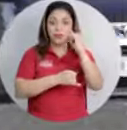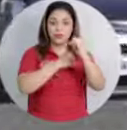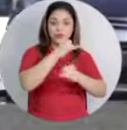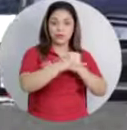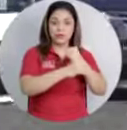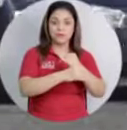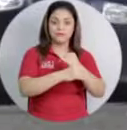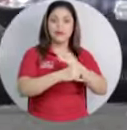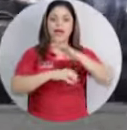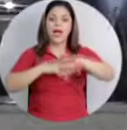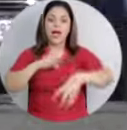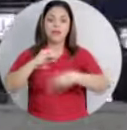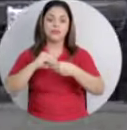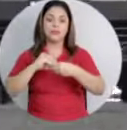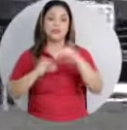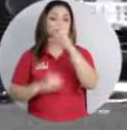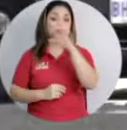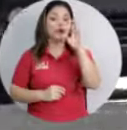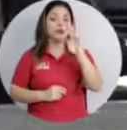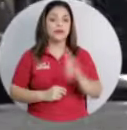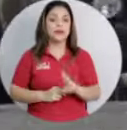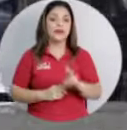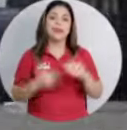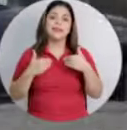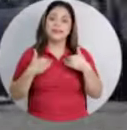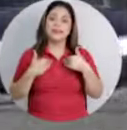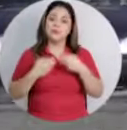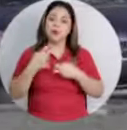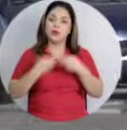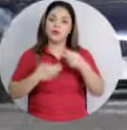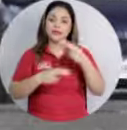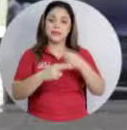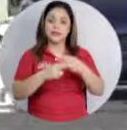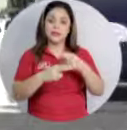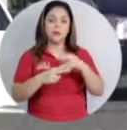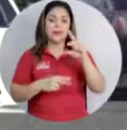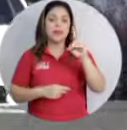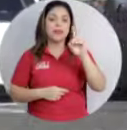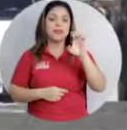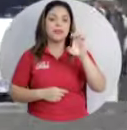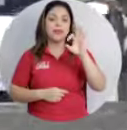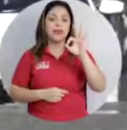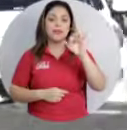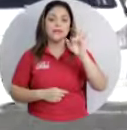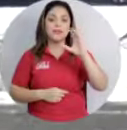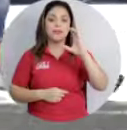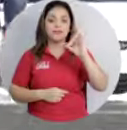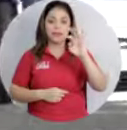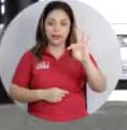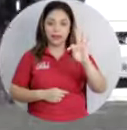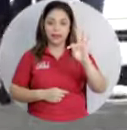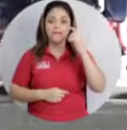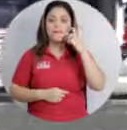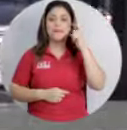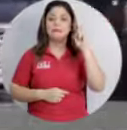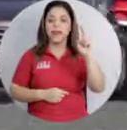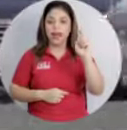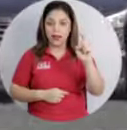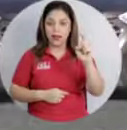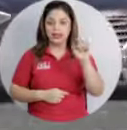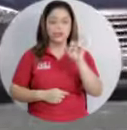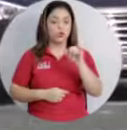internacional. Adicional a eso, Costa Rica tiene un problema de déficit fiscal que todavía no está resuelto y viene